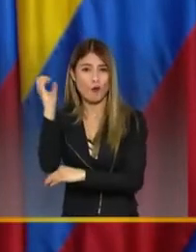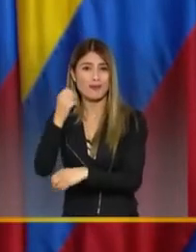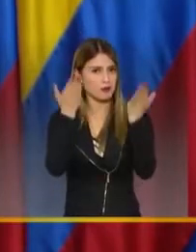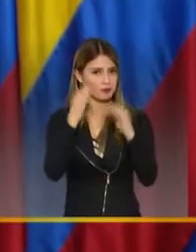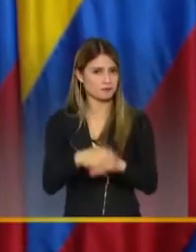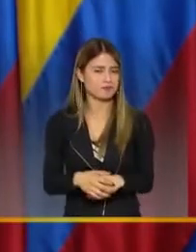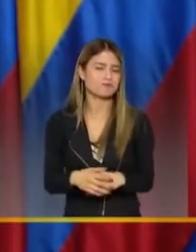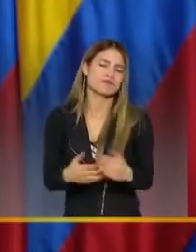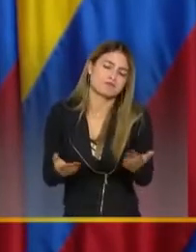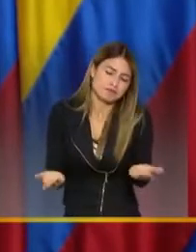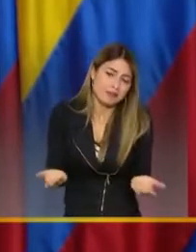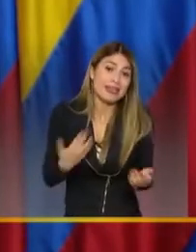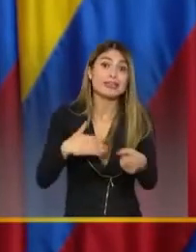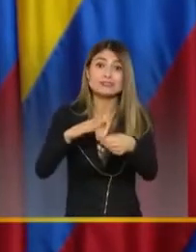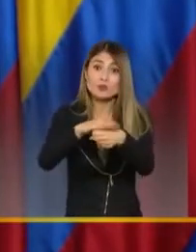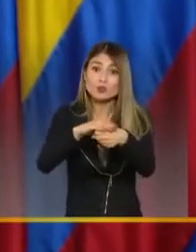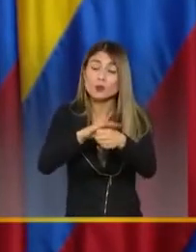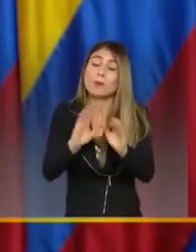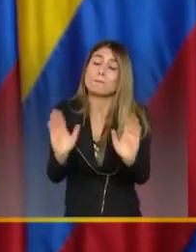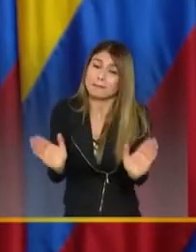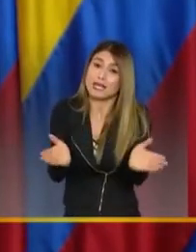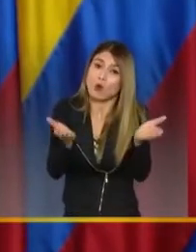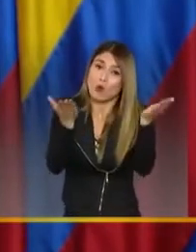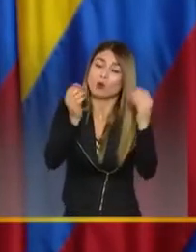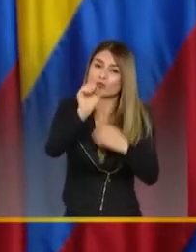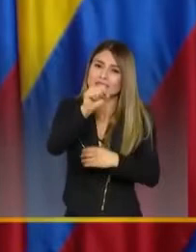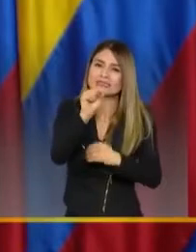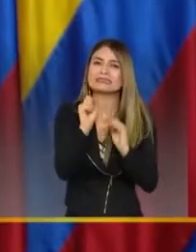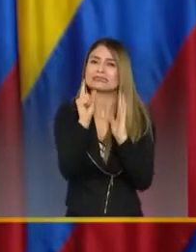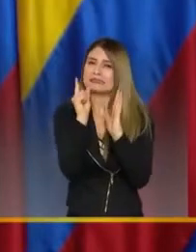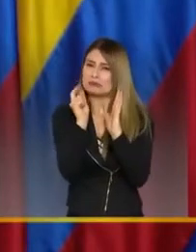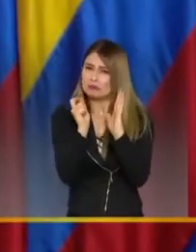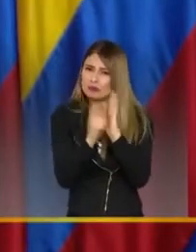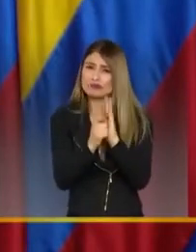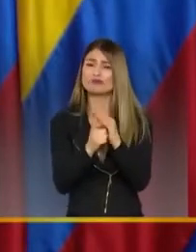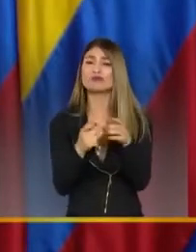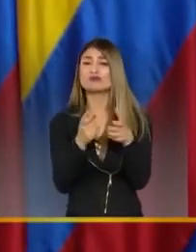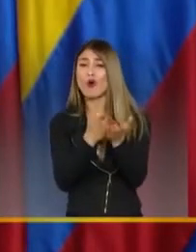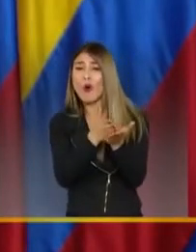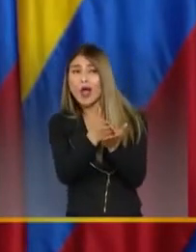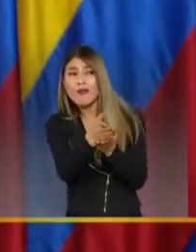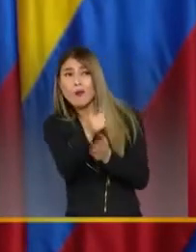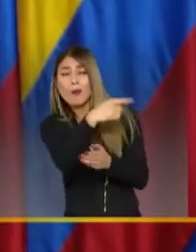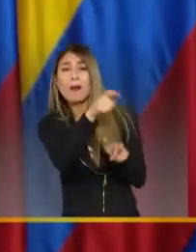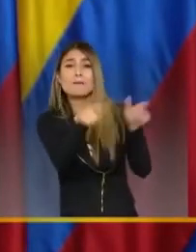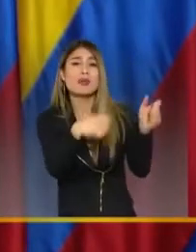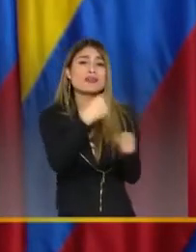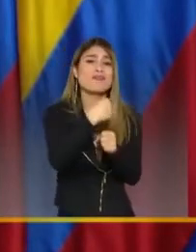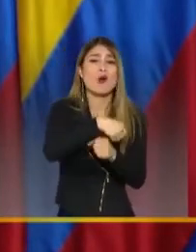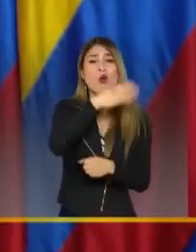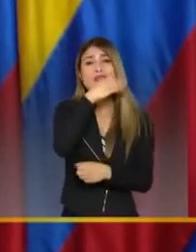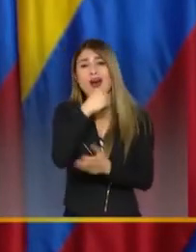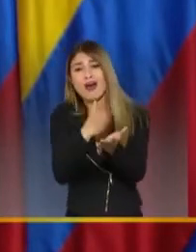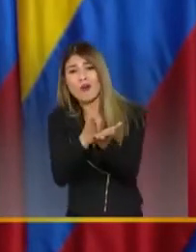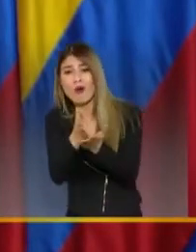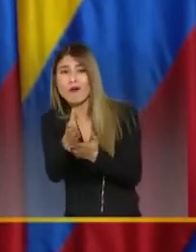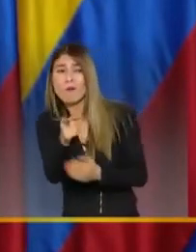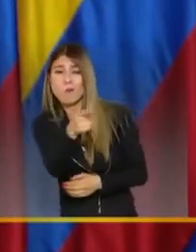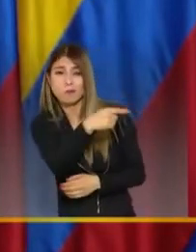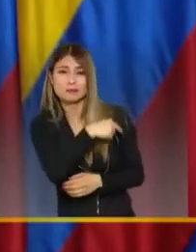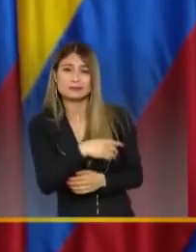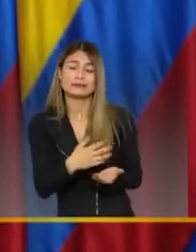por hacer. Tenemos aún una tasa de desempleo demasiado alta. Pero lo cierto es que crear más